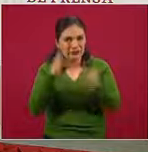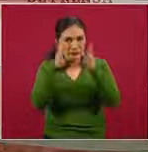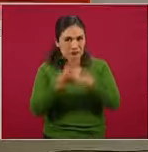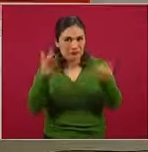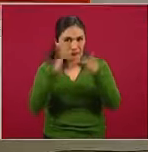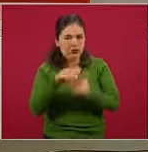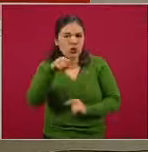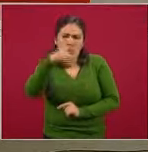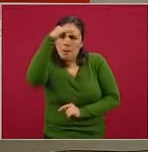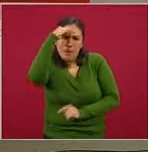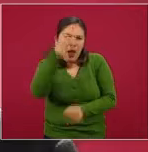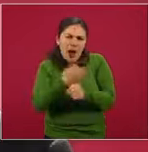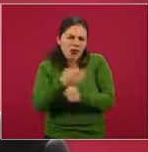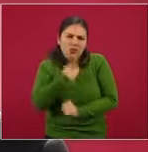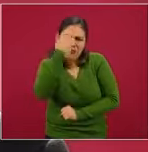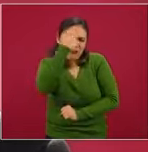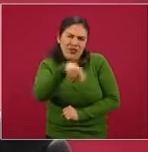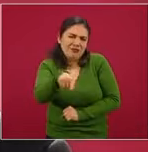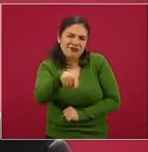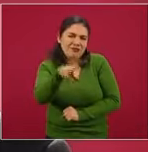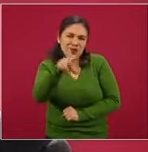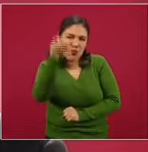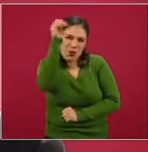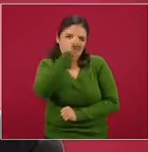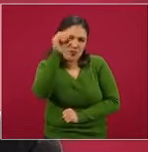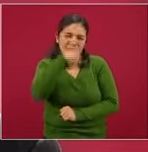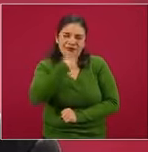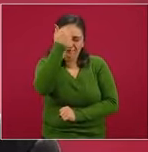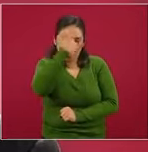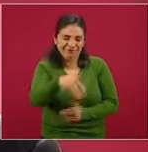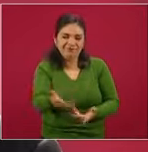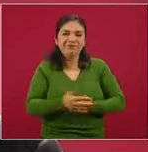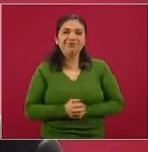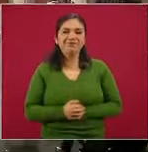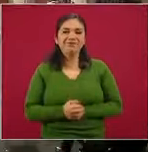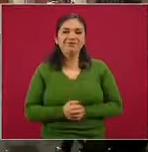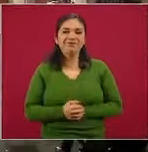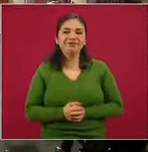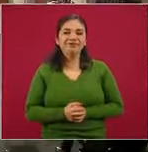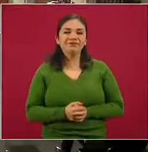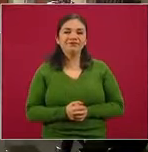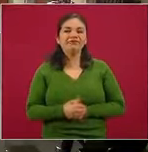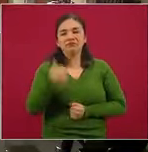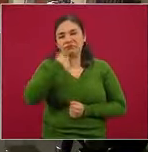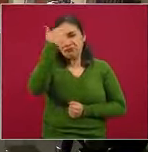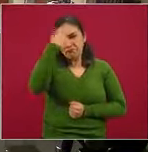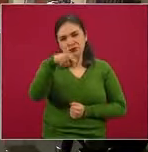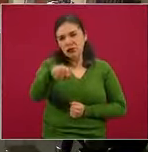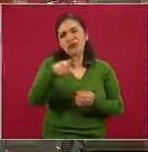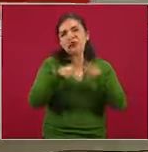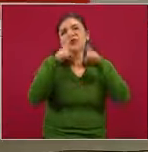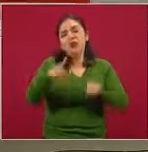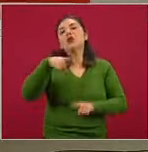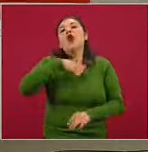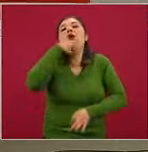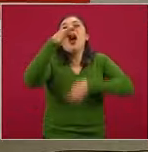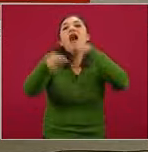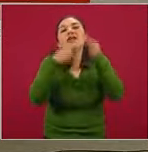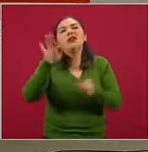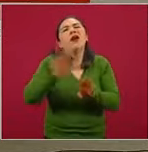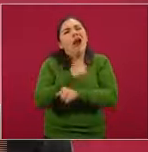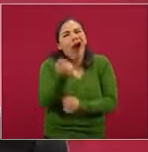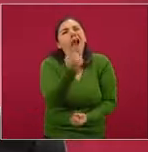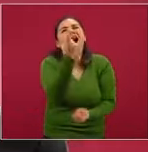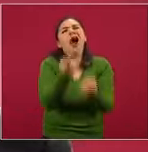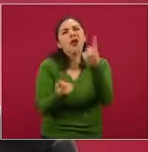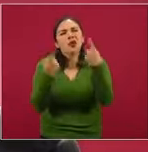es la postura de Daniela Pastrana, por supuesto. Yo lo sé. Yo lo sé, pero lo alertamos por aquellas personas